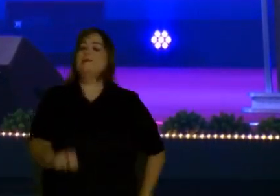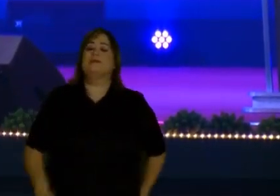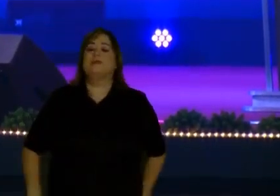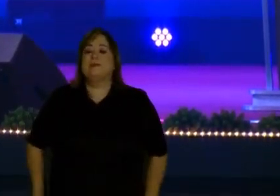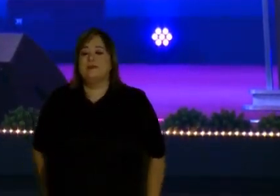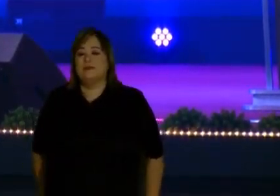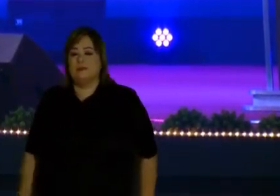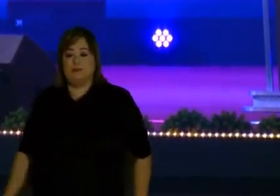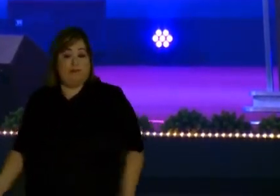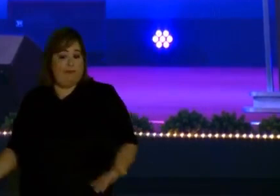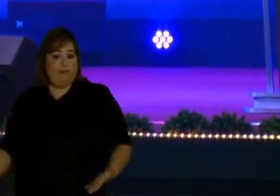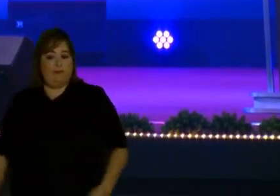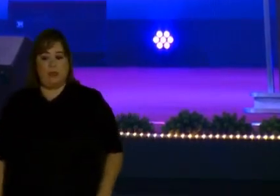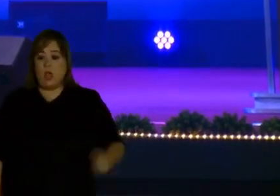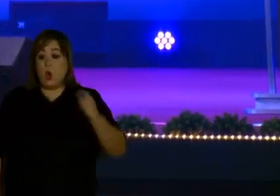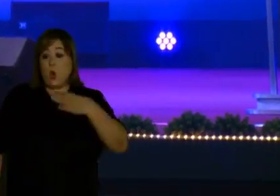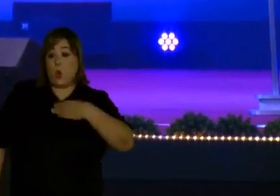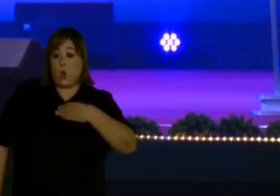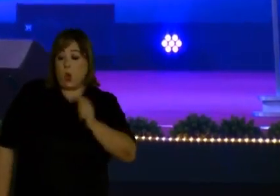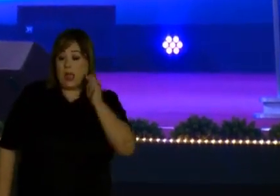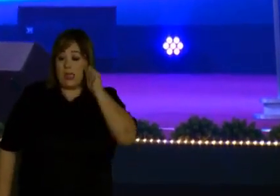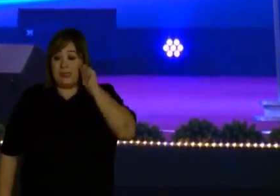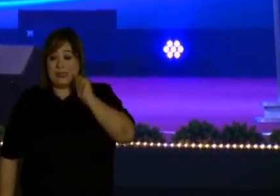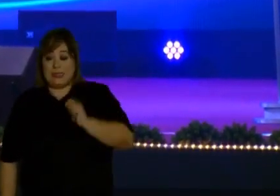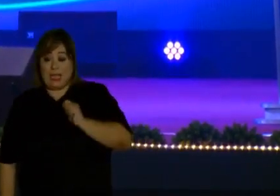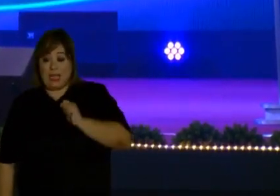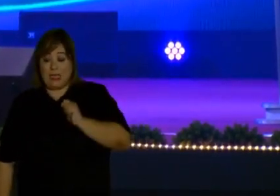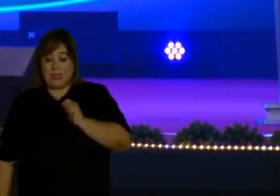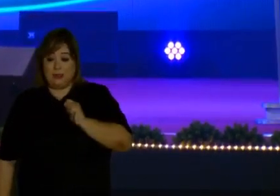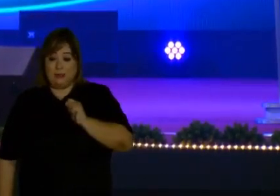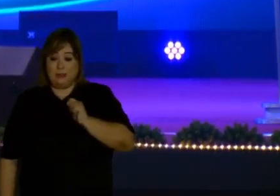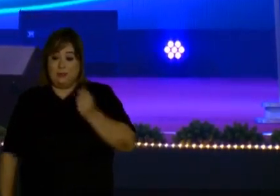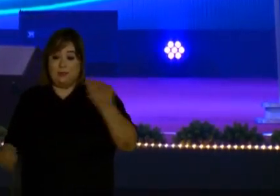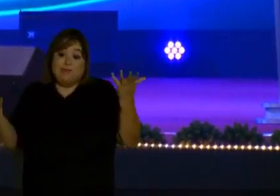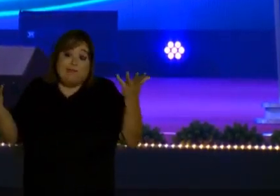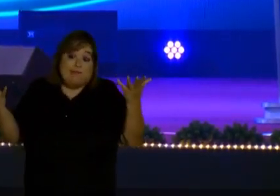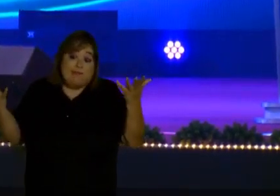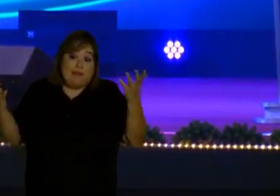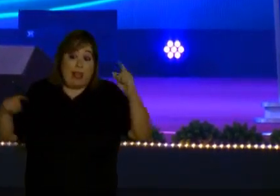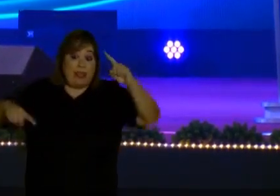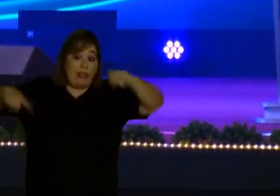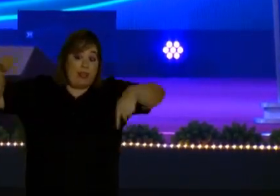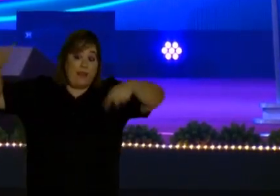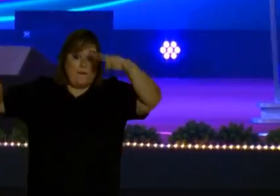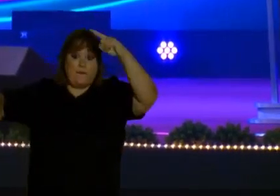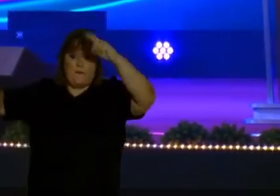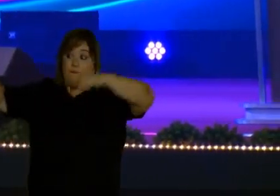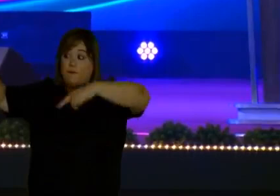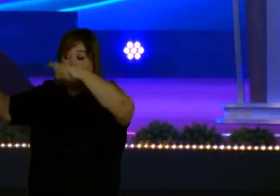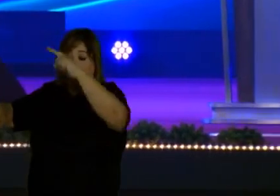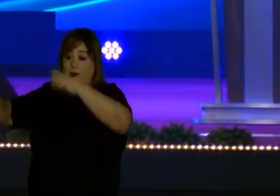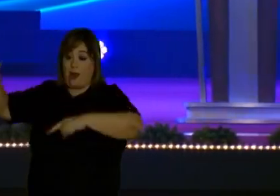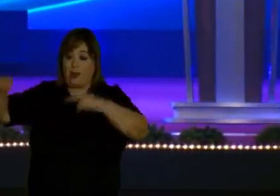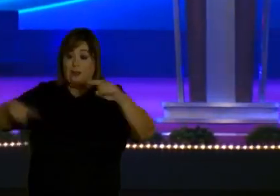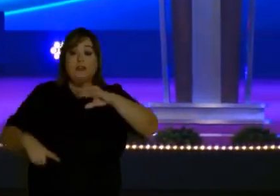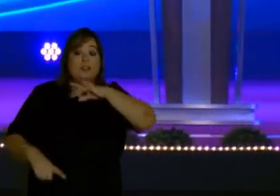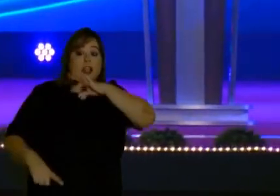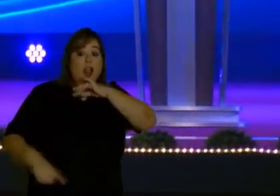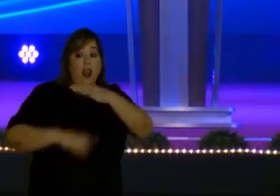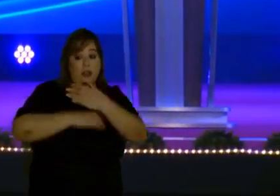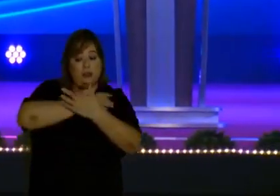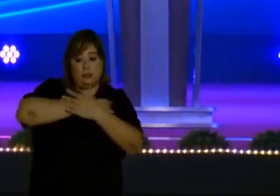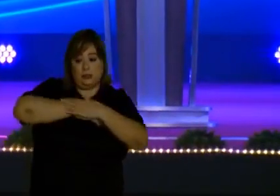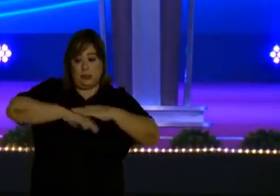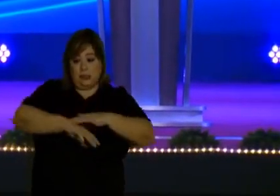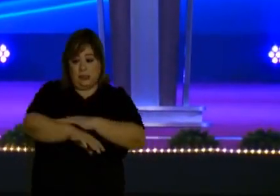y otros no pasaron por el horno como Pichi. Lo dejaron así, sin color, pero nada, pero somos hermanos,